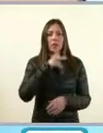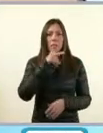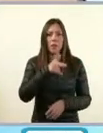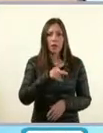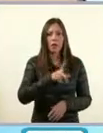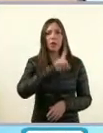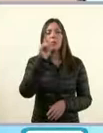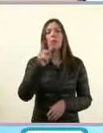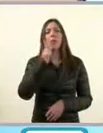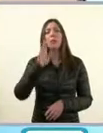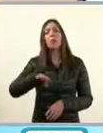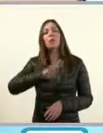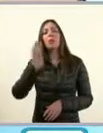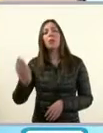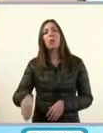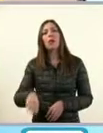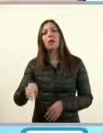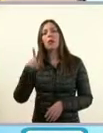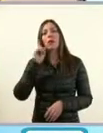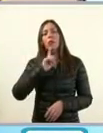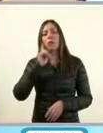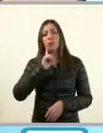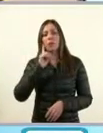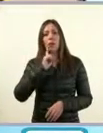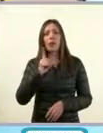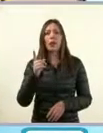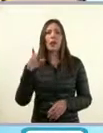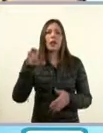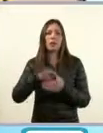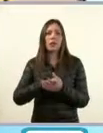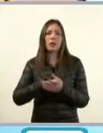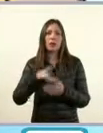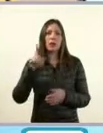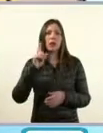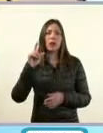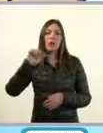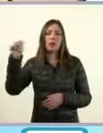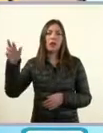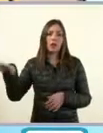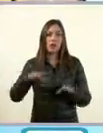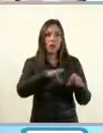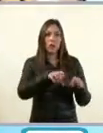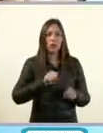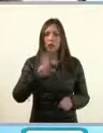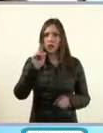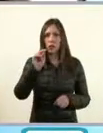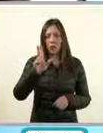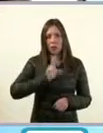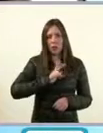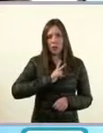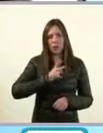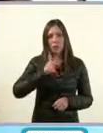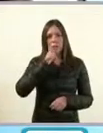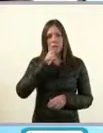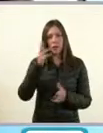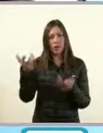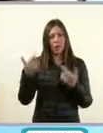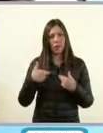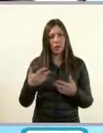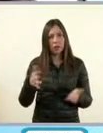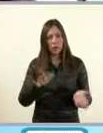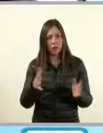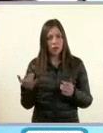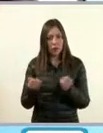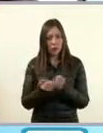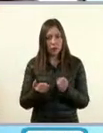Pero a lo mejor se muere el papá y la viuda viene y dice, dame el departamento de tu papá. Bueno. Y le dice, pero a mí me lo regaló mi papá. ¿Es así más o menos? ¿Es algo